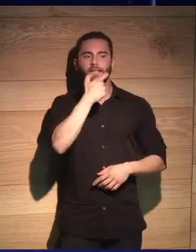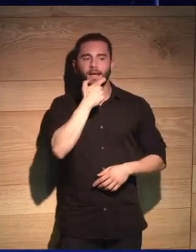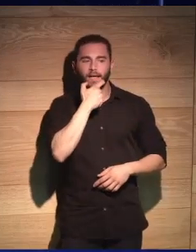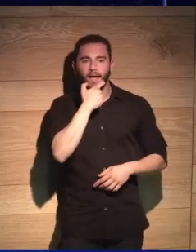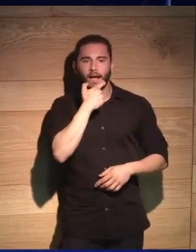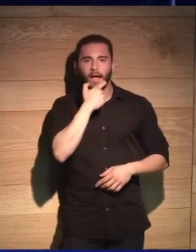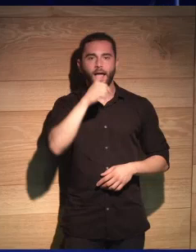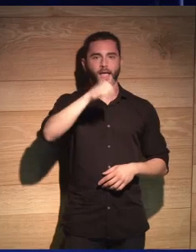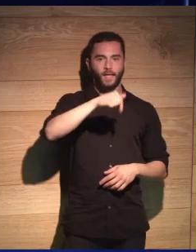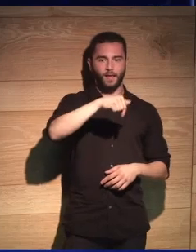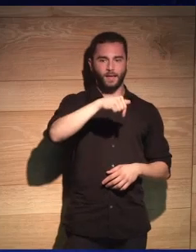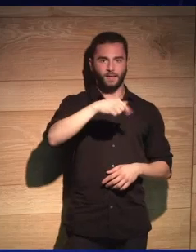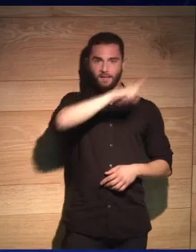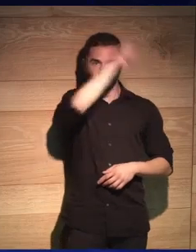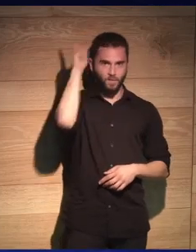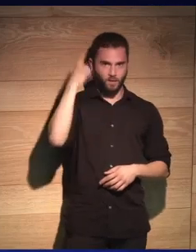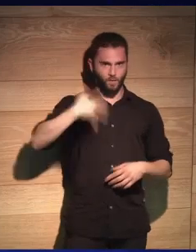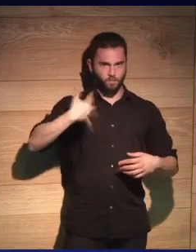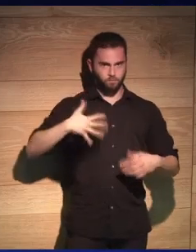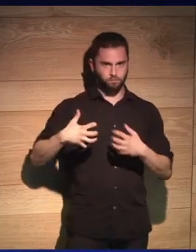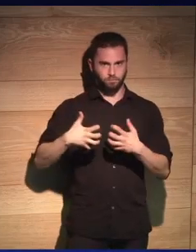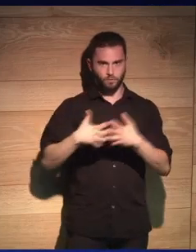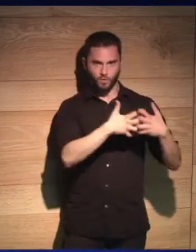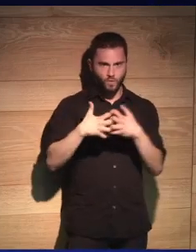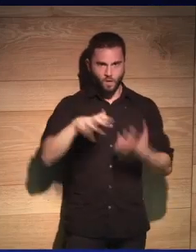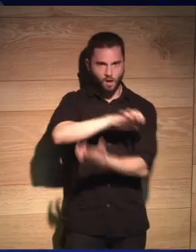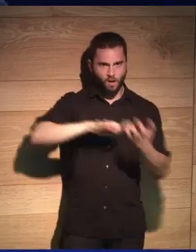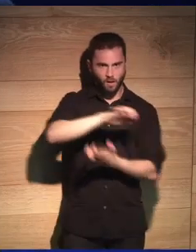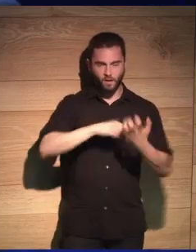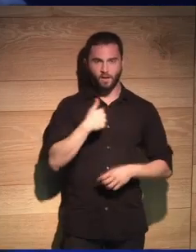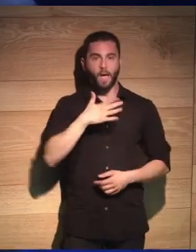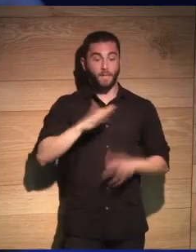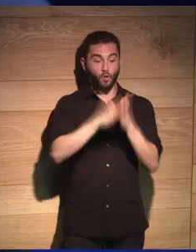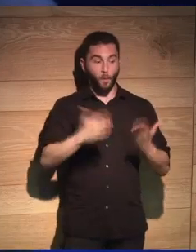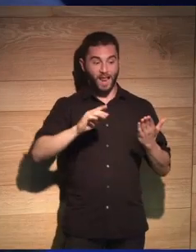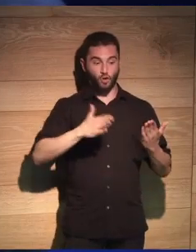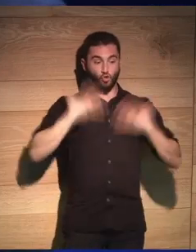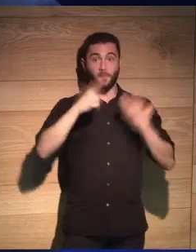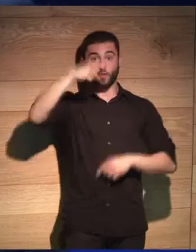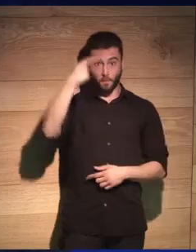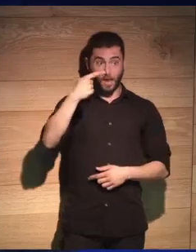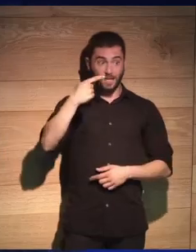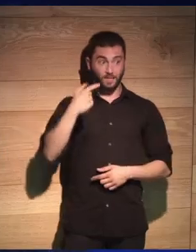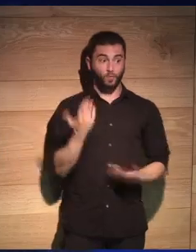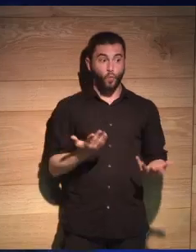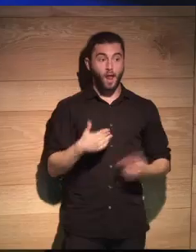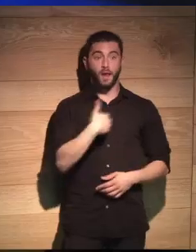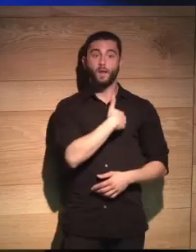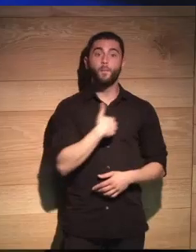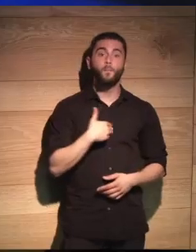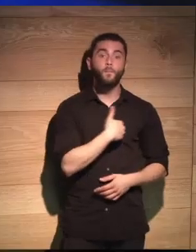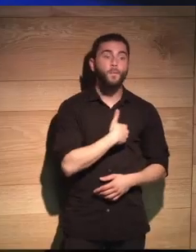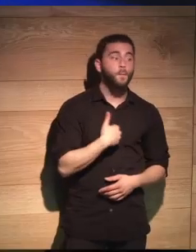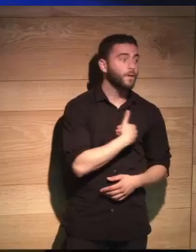una escabechina entre el pueblo madrileño. A mí lo que más me sorprendió de la novela, no sé si estás de acuerdo también quizás, es esa... Su papel en la prensa extranjera